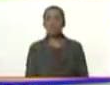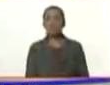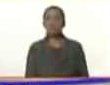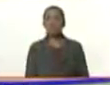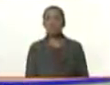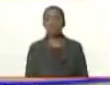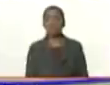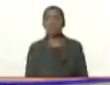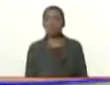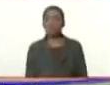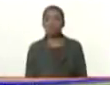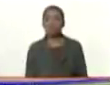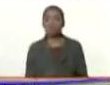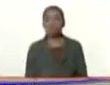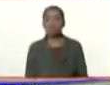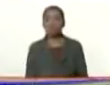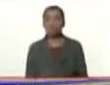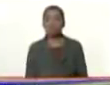muchachos.